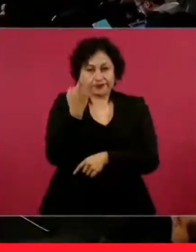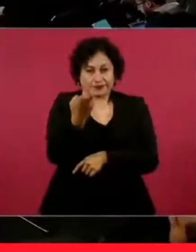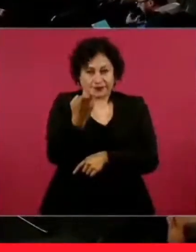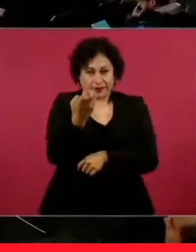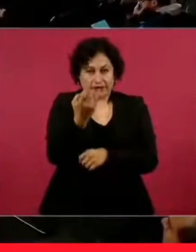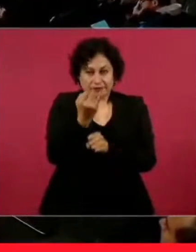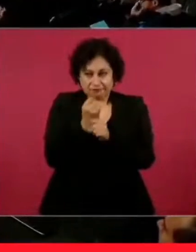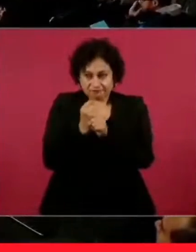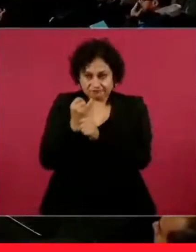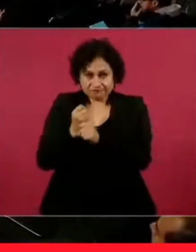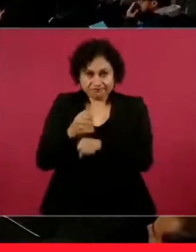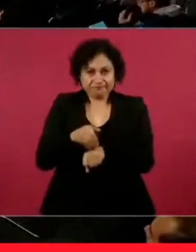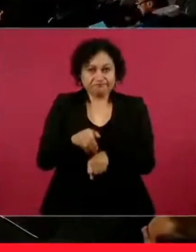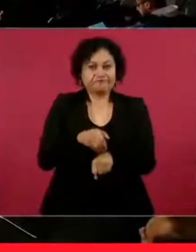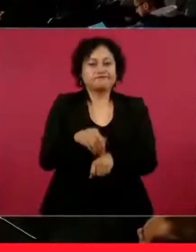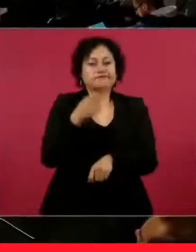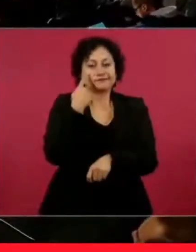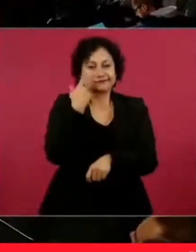para los